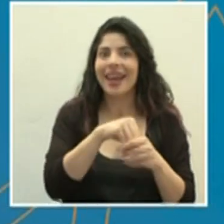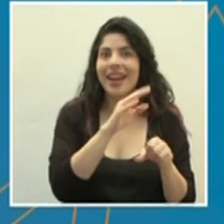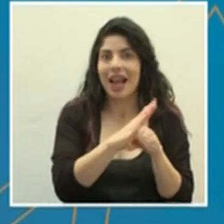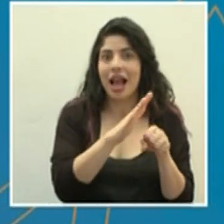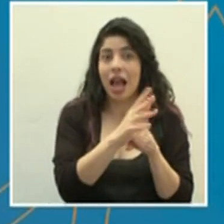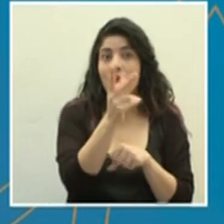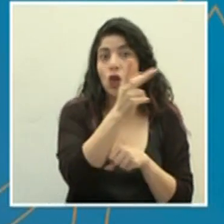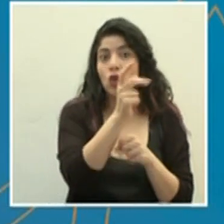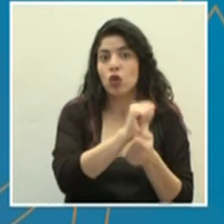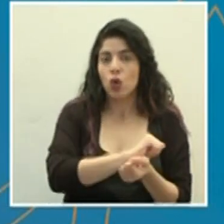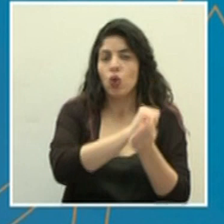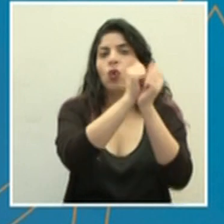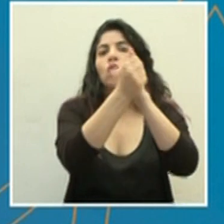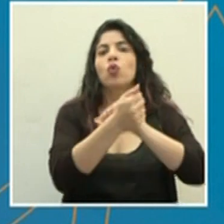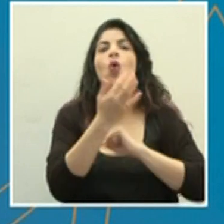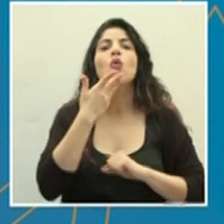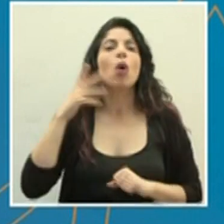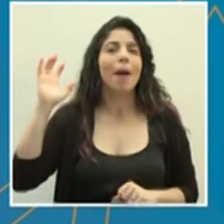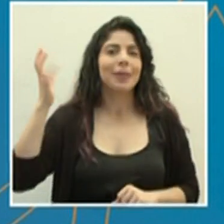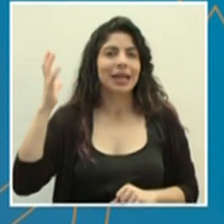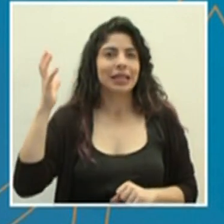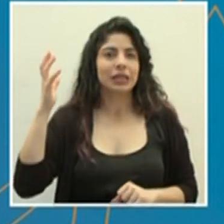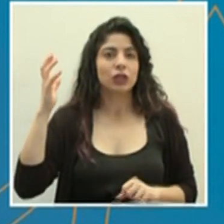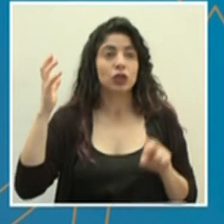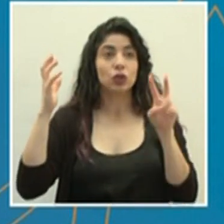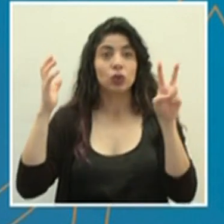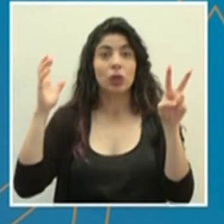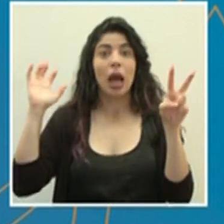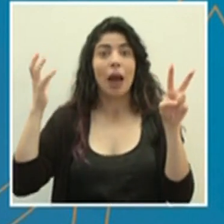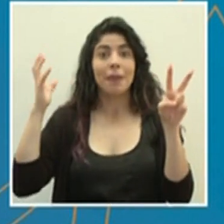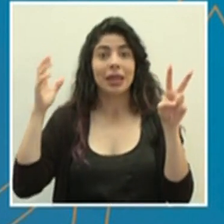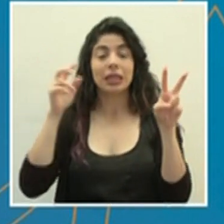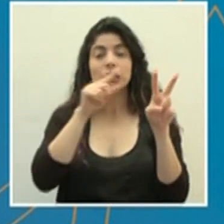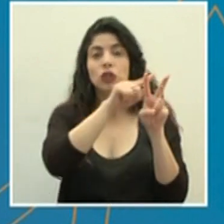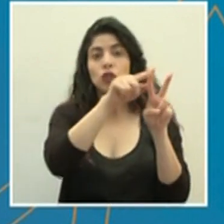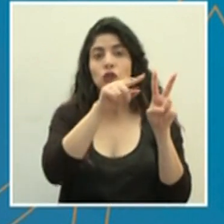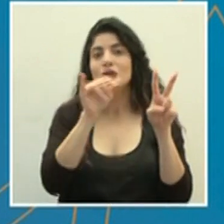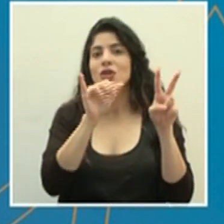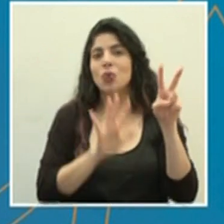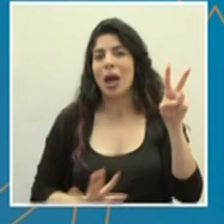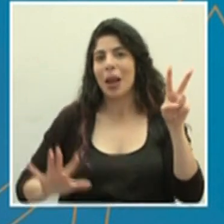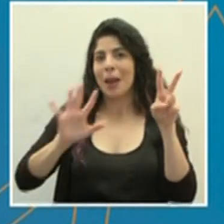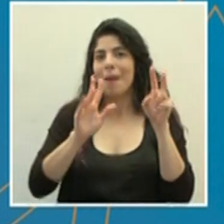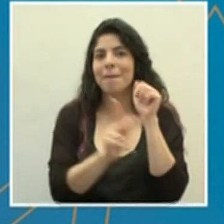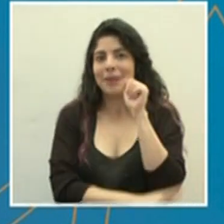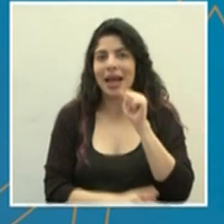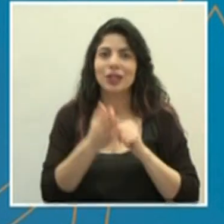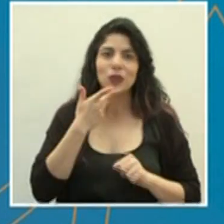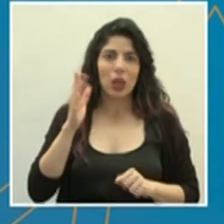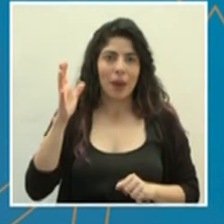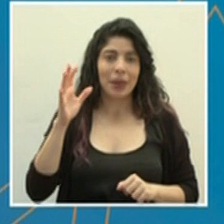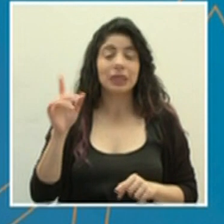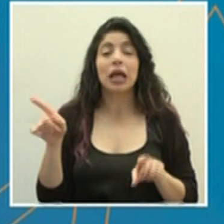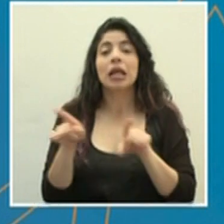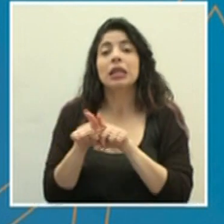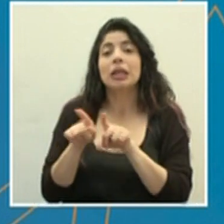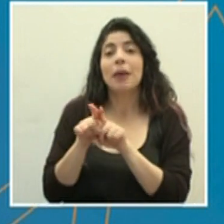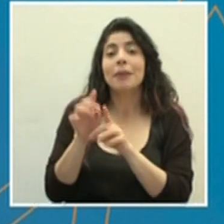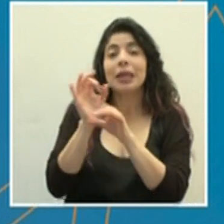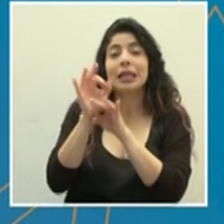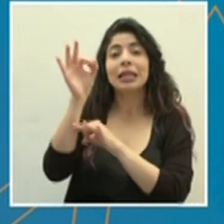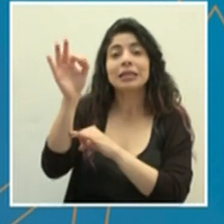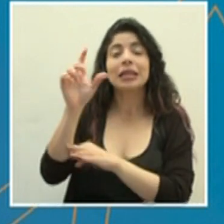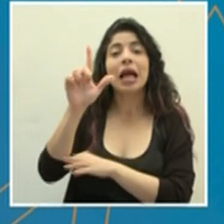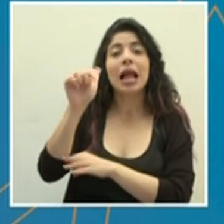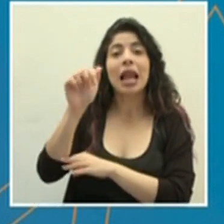pasan nuevamente a la alerta amarilla, que es la que rige para todo el país. Asimismo, el distrito de